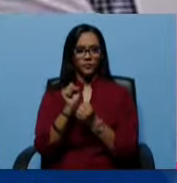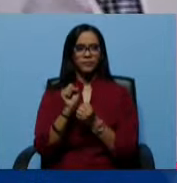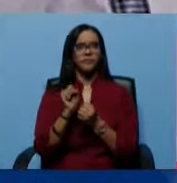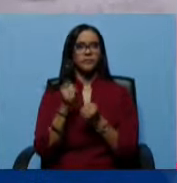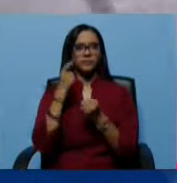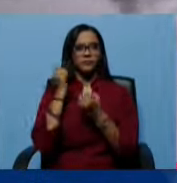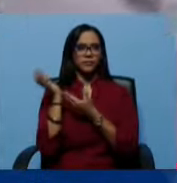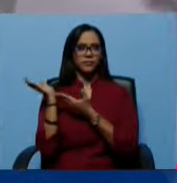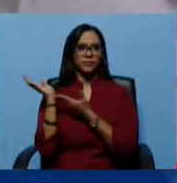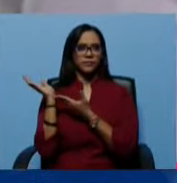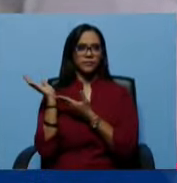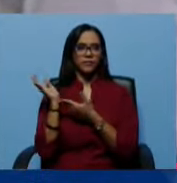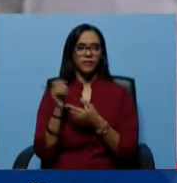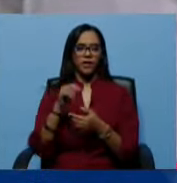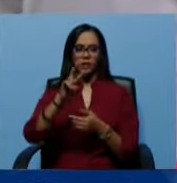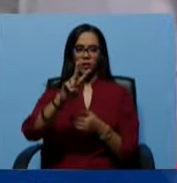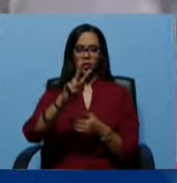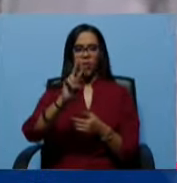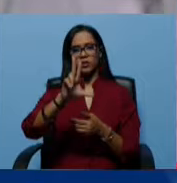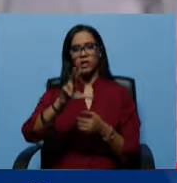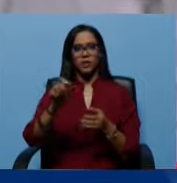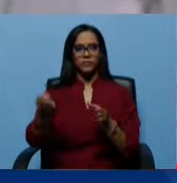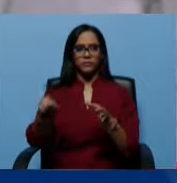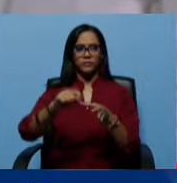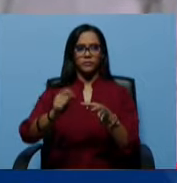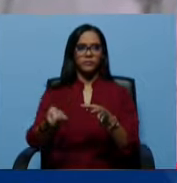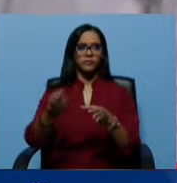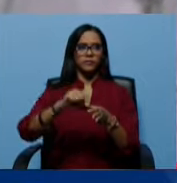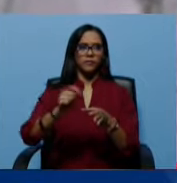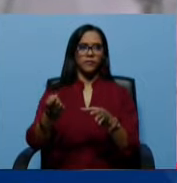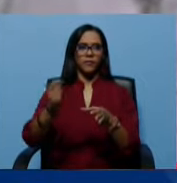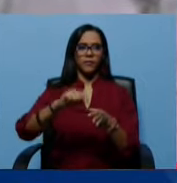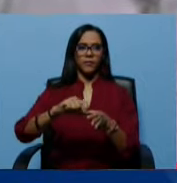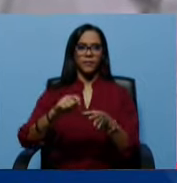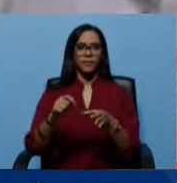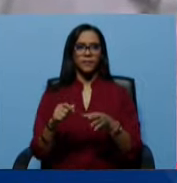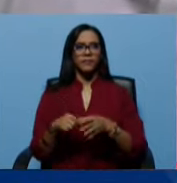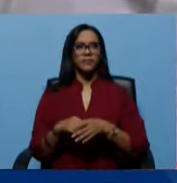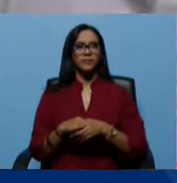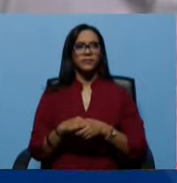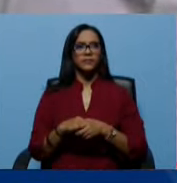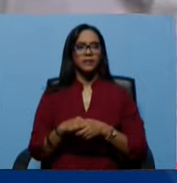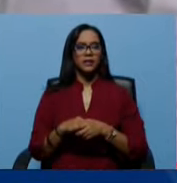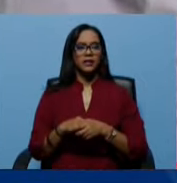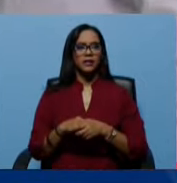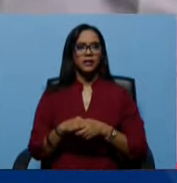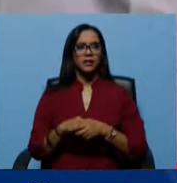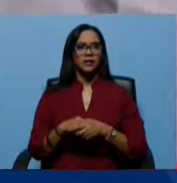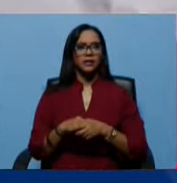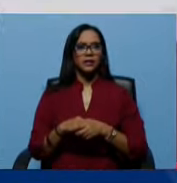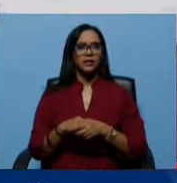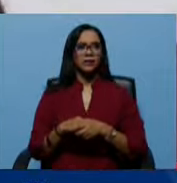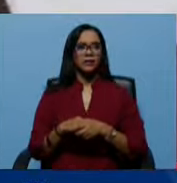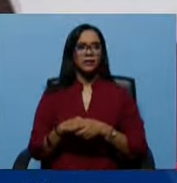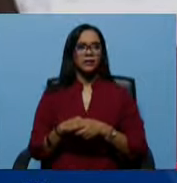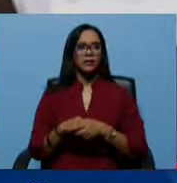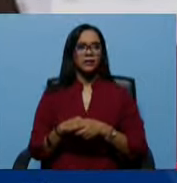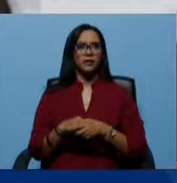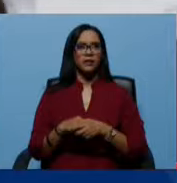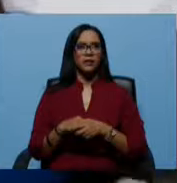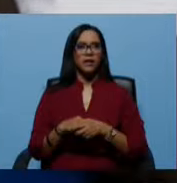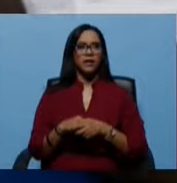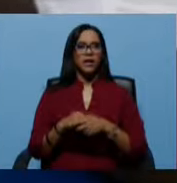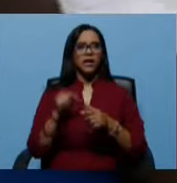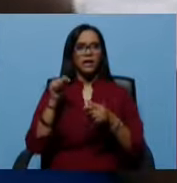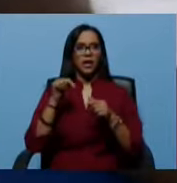favor. Agrega 2, 3 cucharaditas. Nuestra joven procede a hacernos... Y esta es una reacción química que